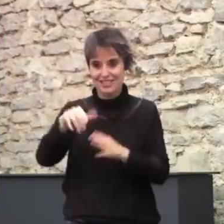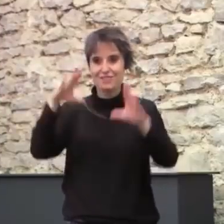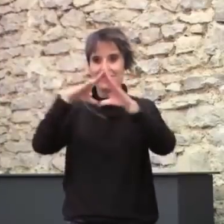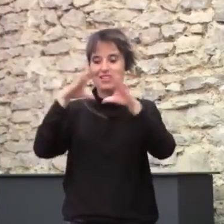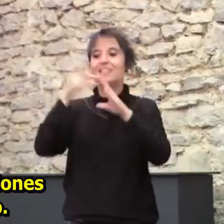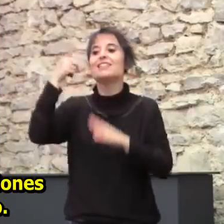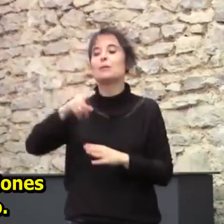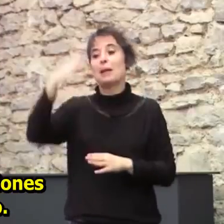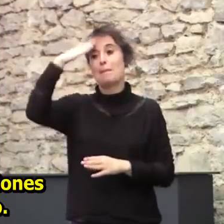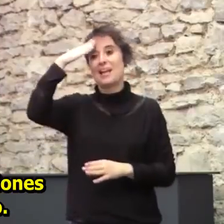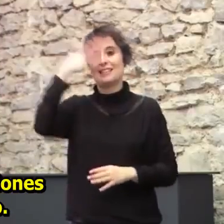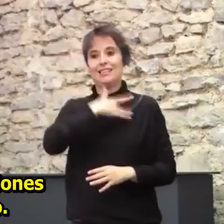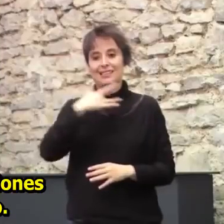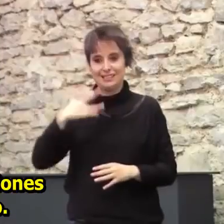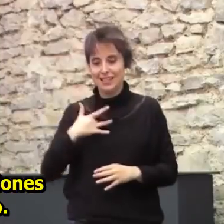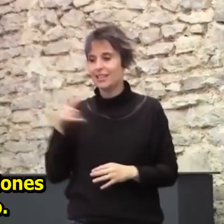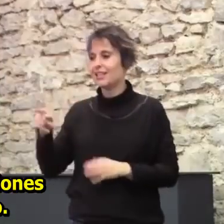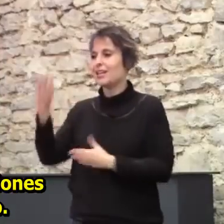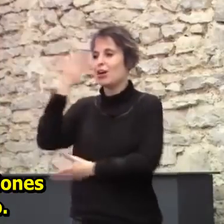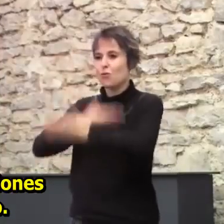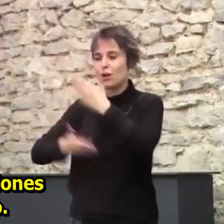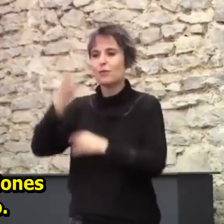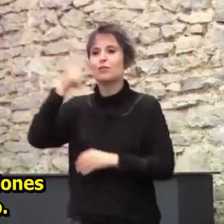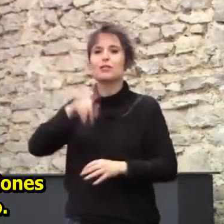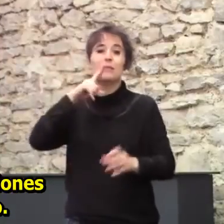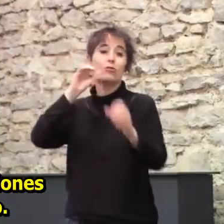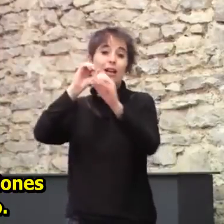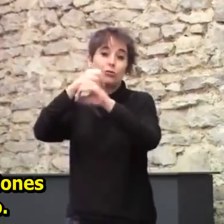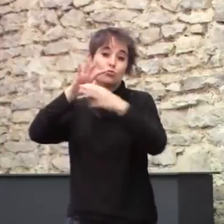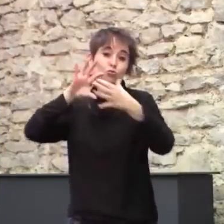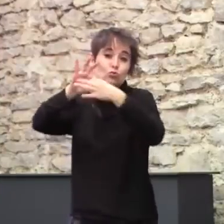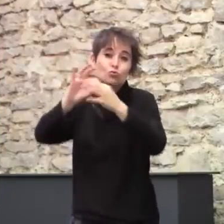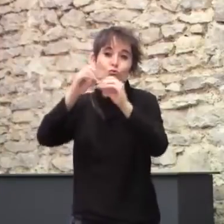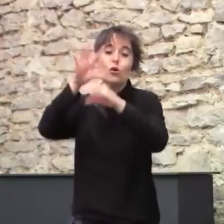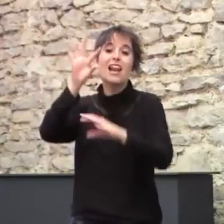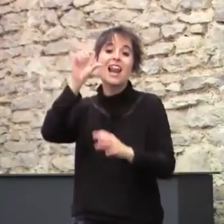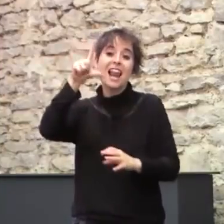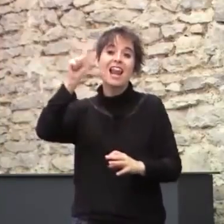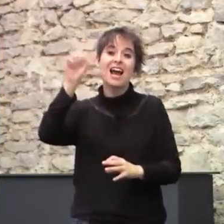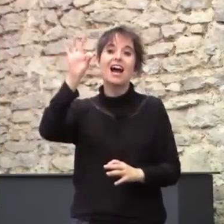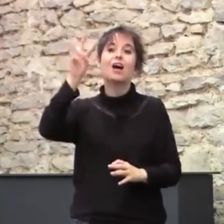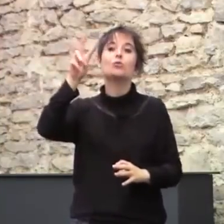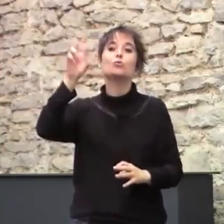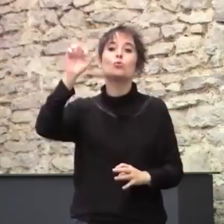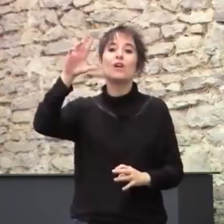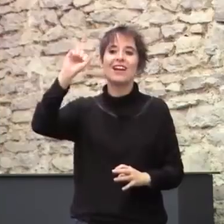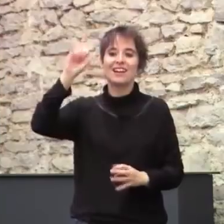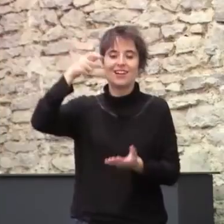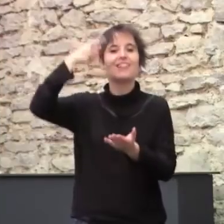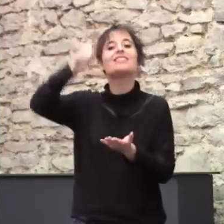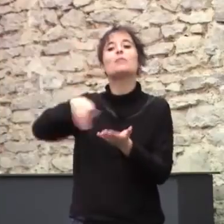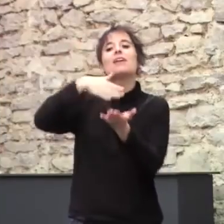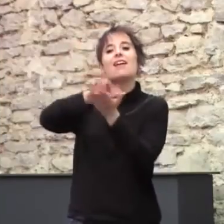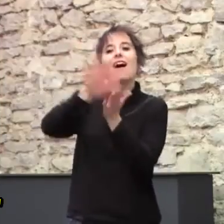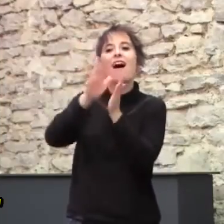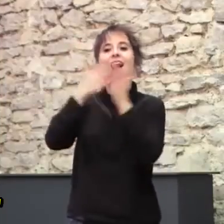con Mente Sana. También creo que ha hecho colaboraciones con La Tuerca, si no me equivoco. Y luego, bueno, pues también tiene libros, para que